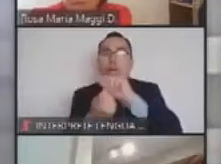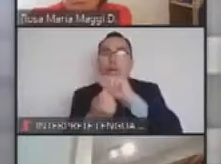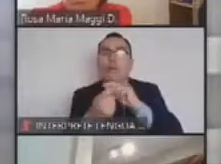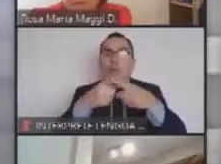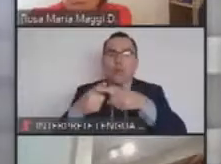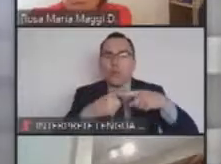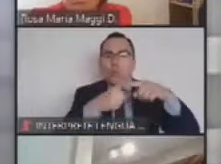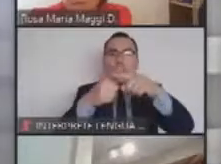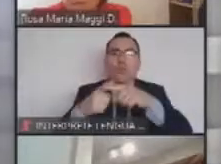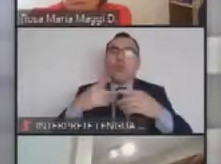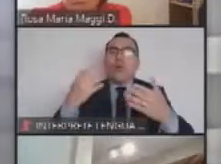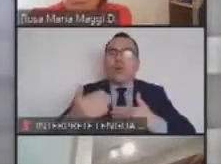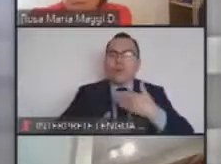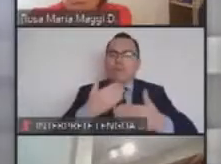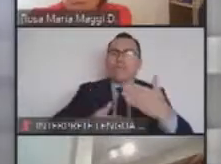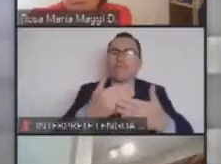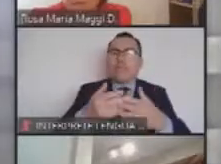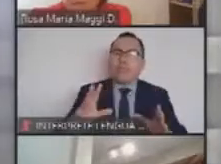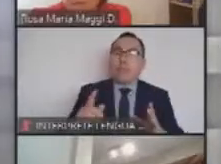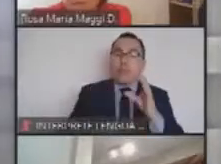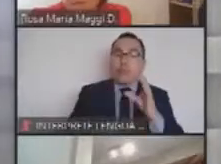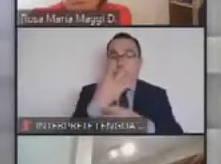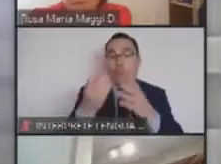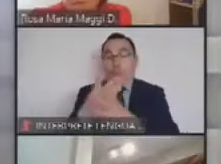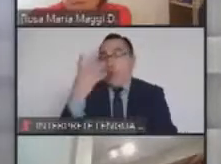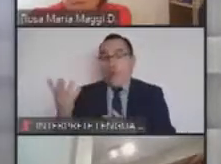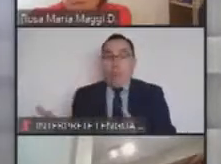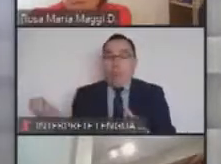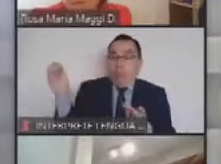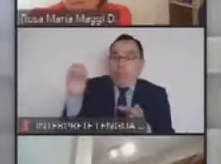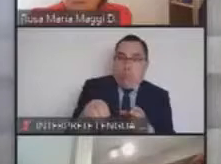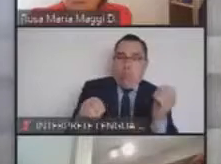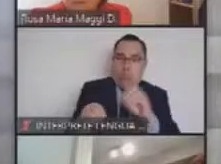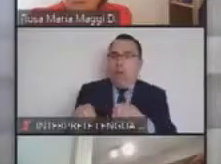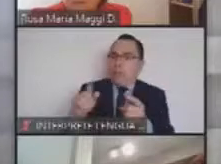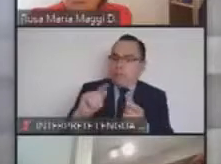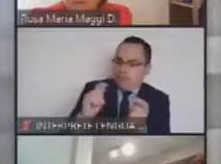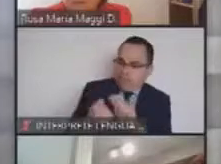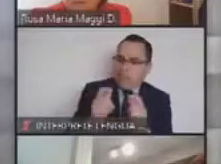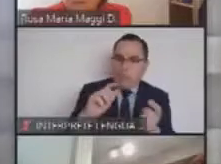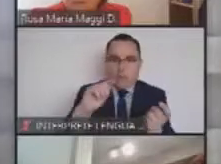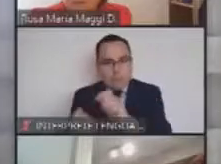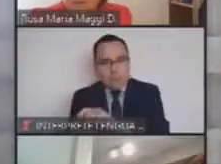ciertos procesos que son modernizadores. El eje de que